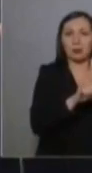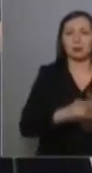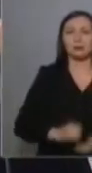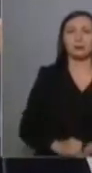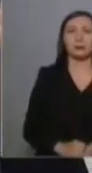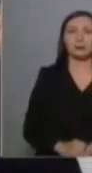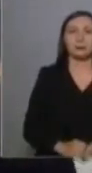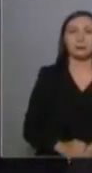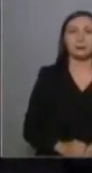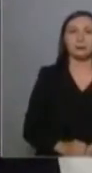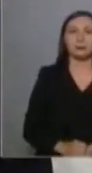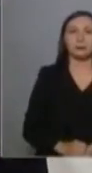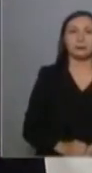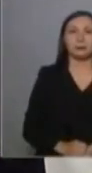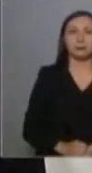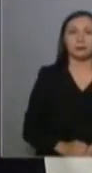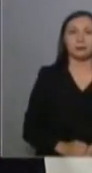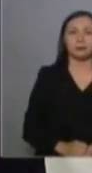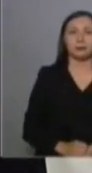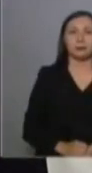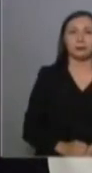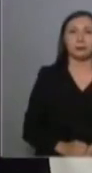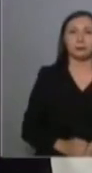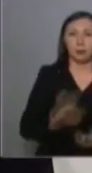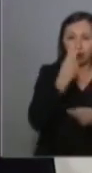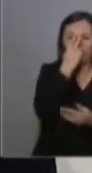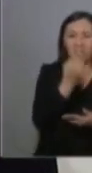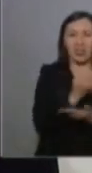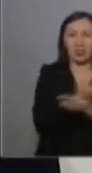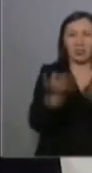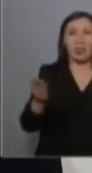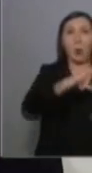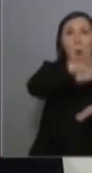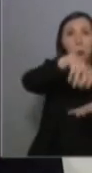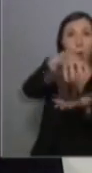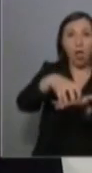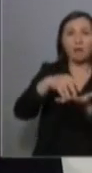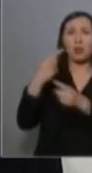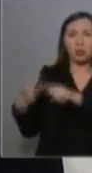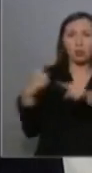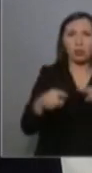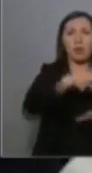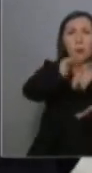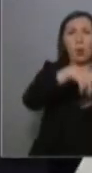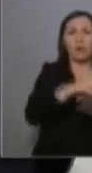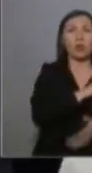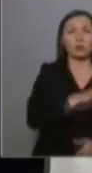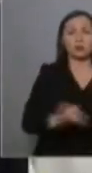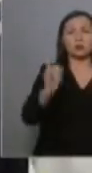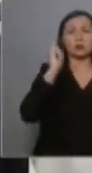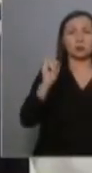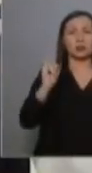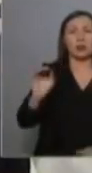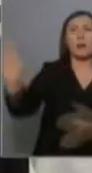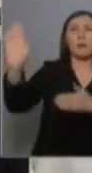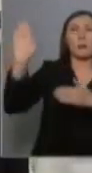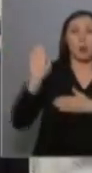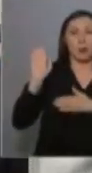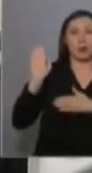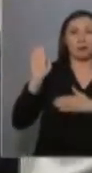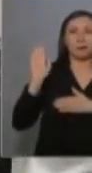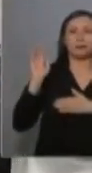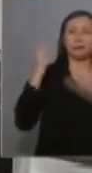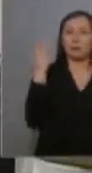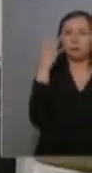Ante el pueblo y los pueblos de Chile, sí prometo, dijo Boric, en un gesto más de hombre procedente de la localidad austral de